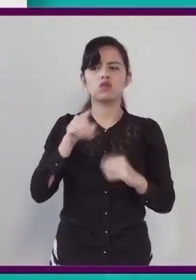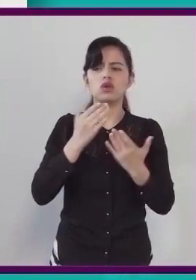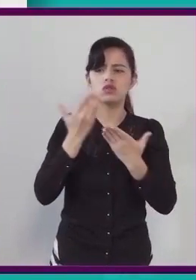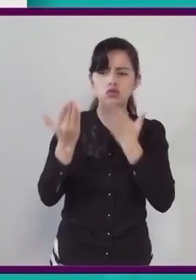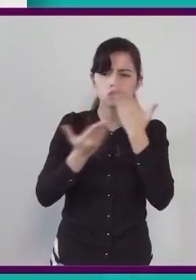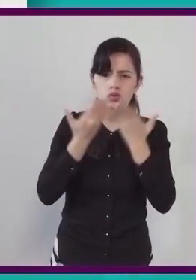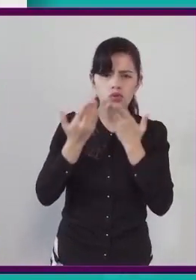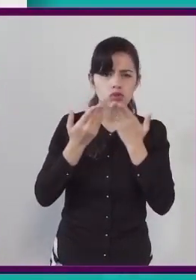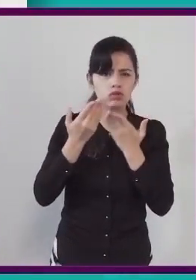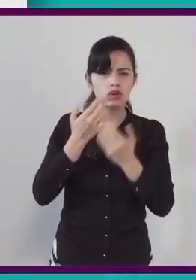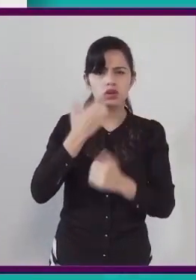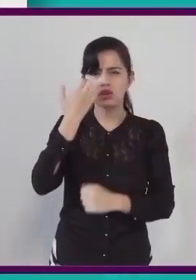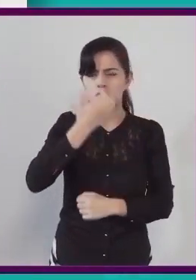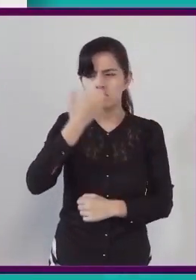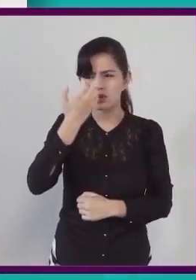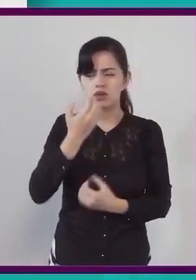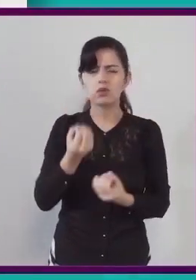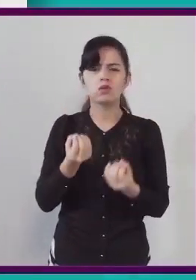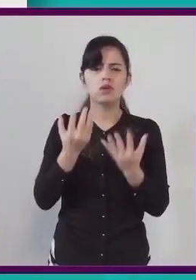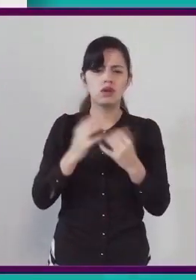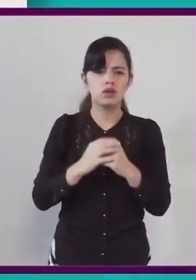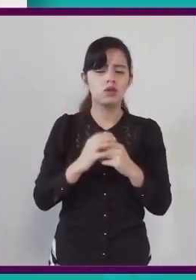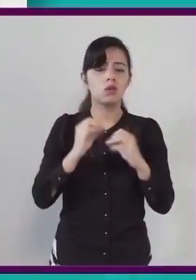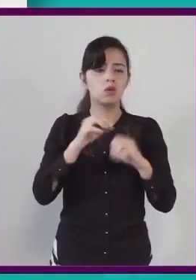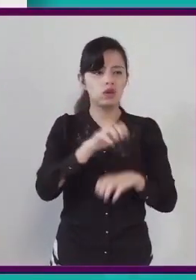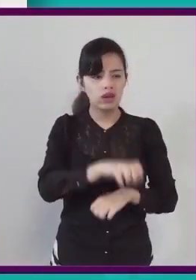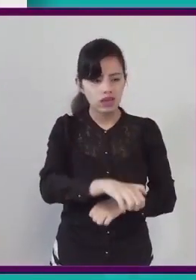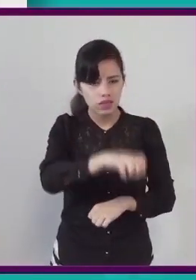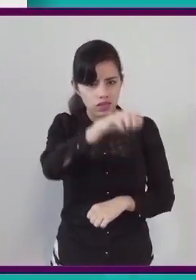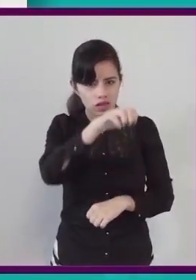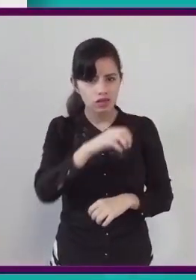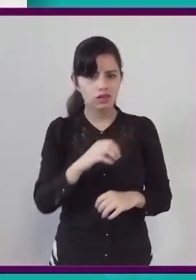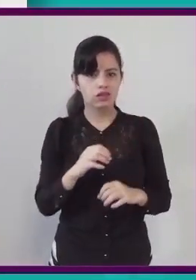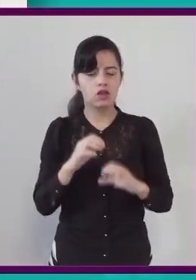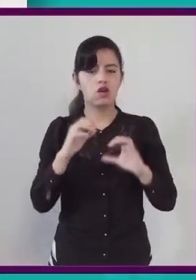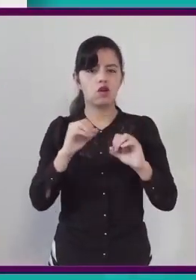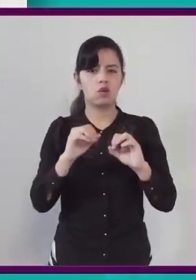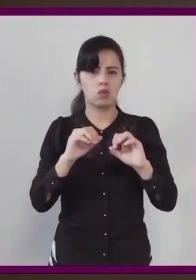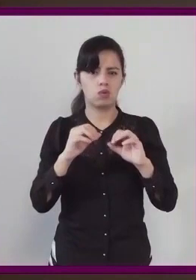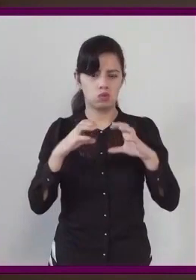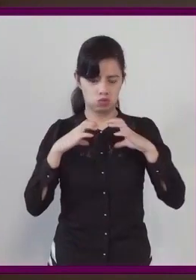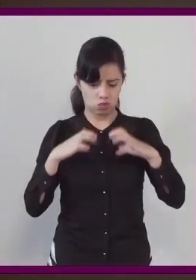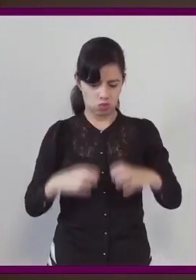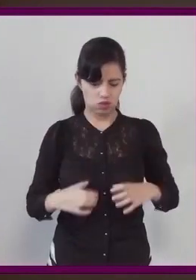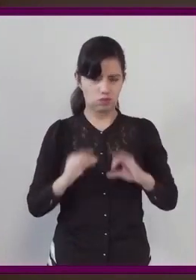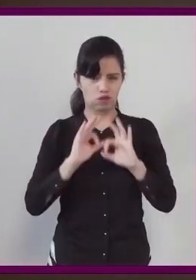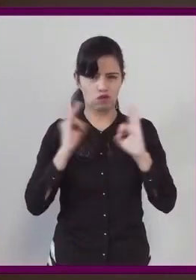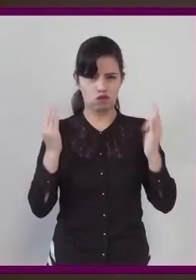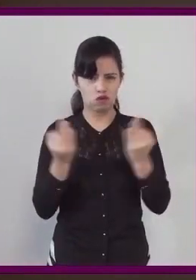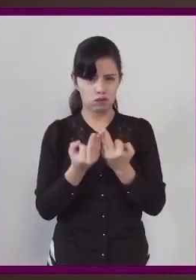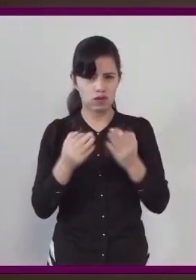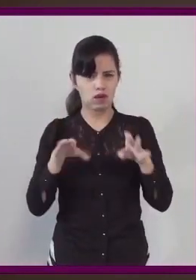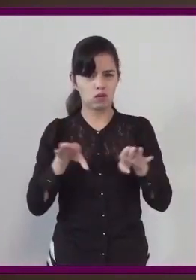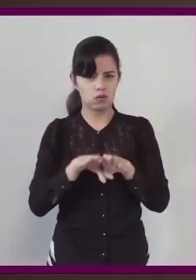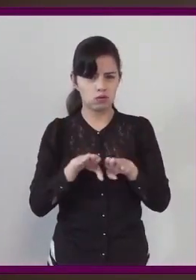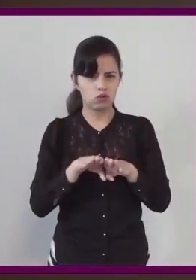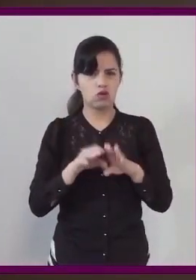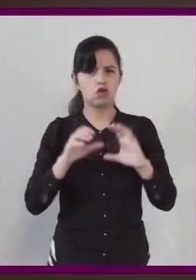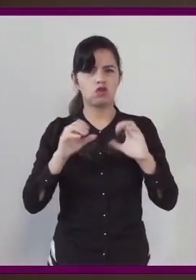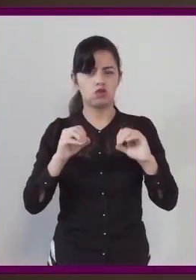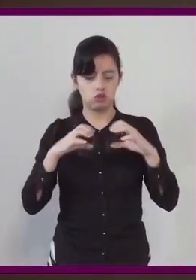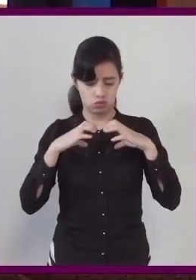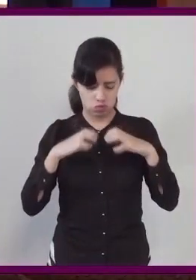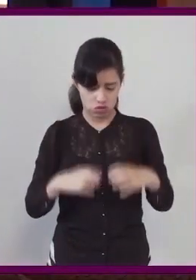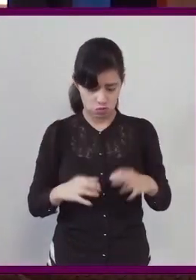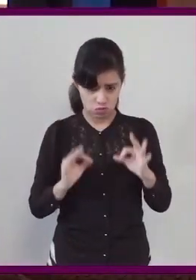que tengamos, o la edad que tengamos, o la forma de nuestros cuerpos, o si les funcionan todas las partes a